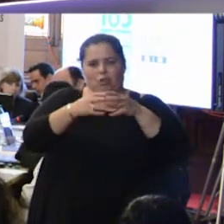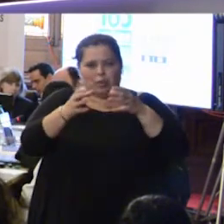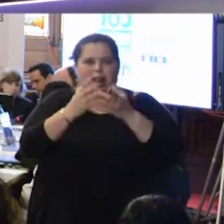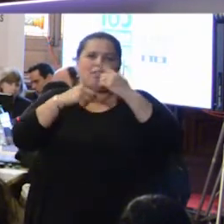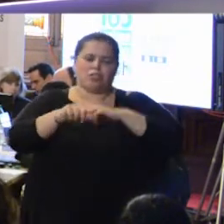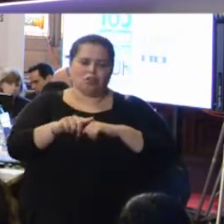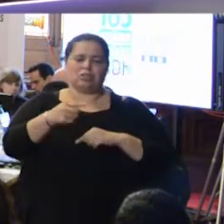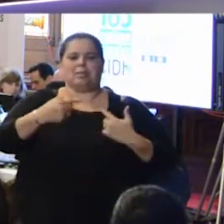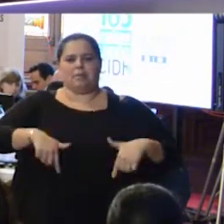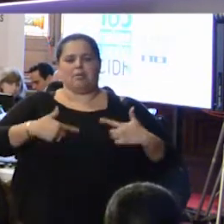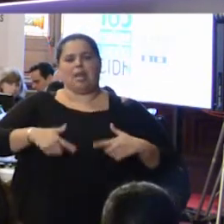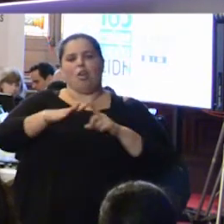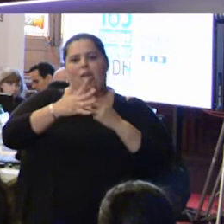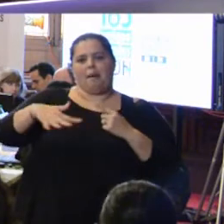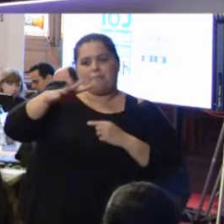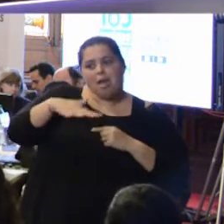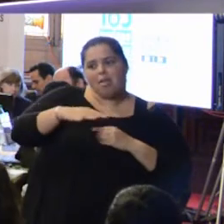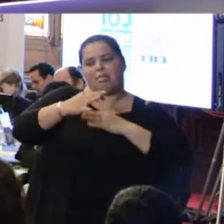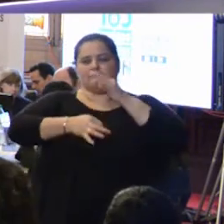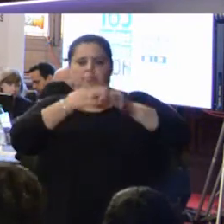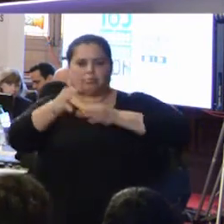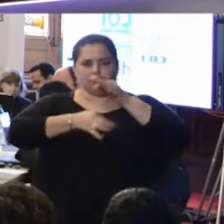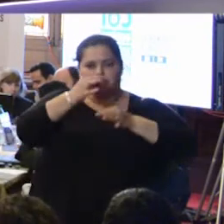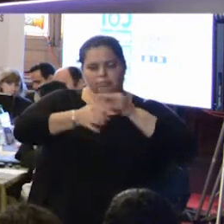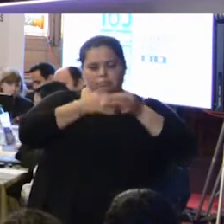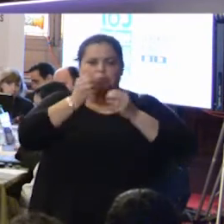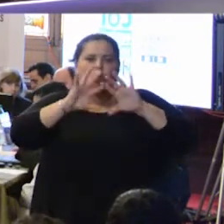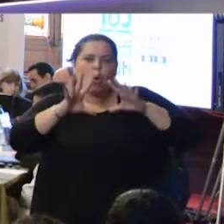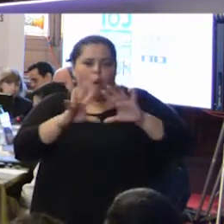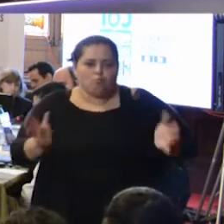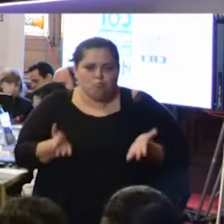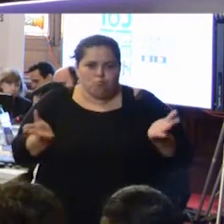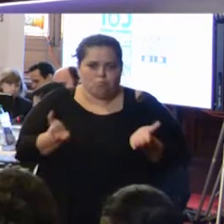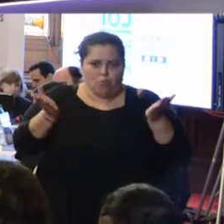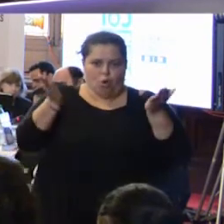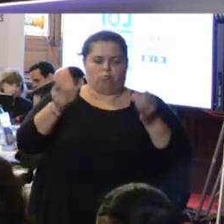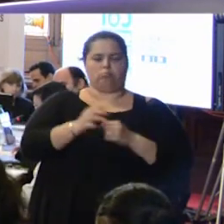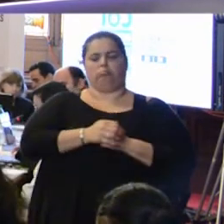del Ministerio de Ambiente a nivel de las direcciones regionales.